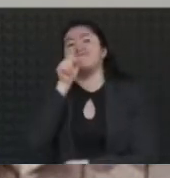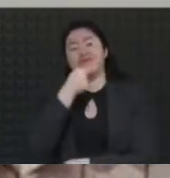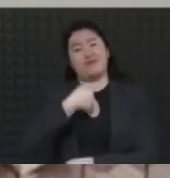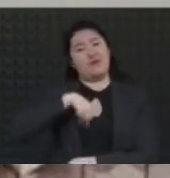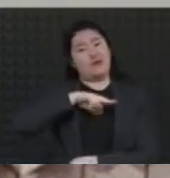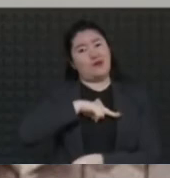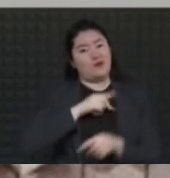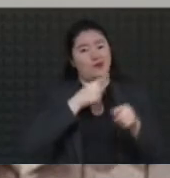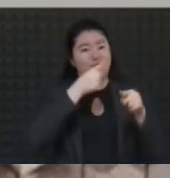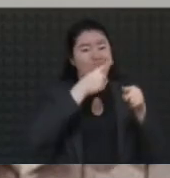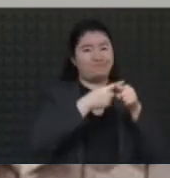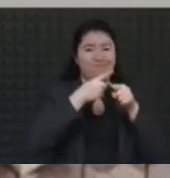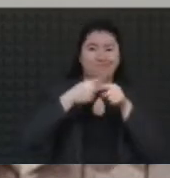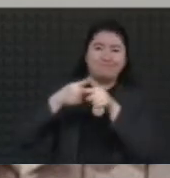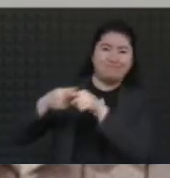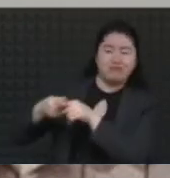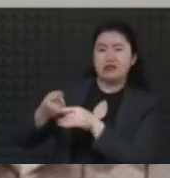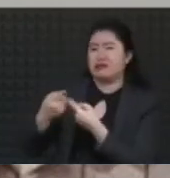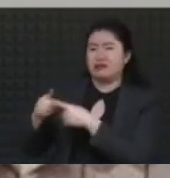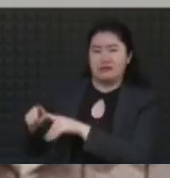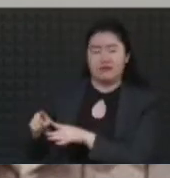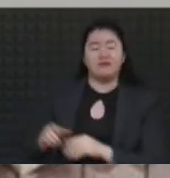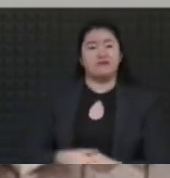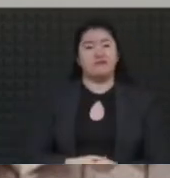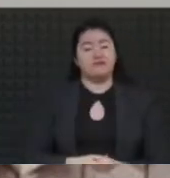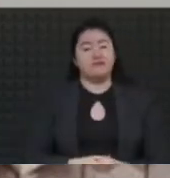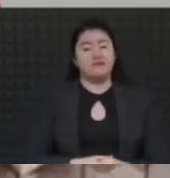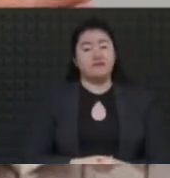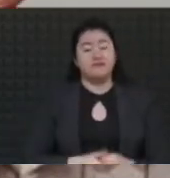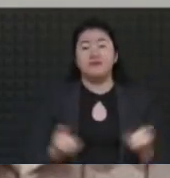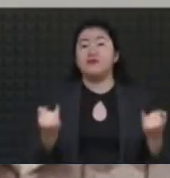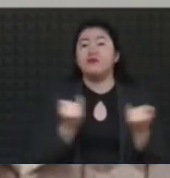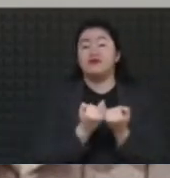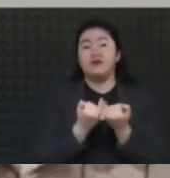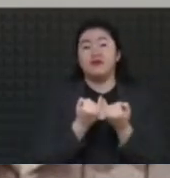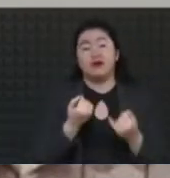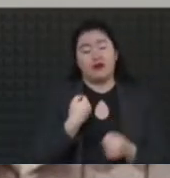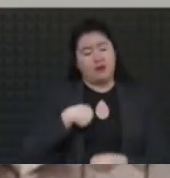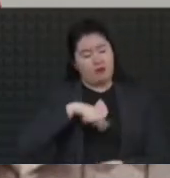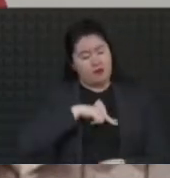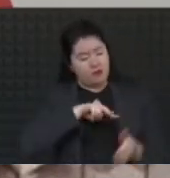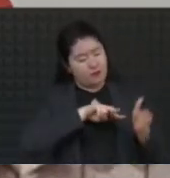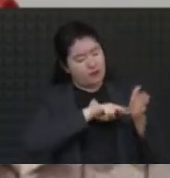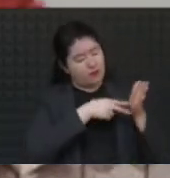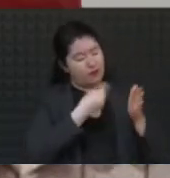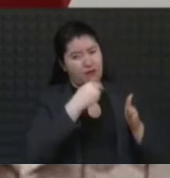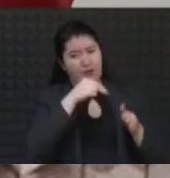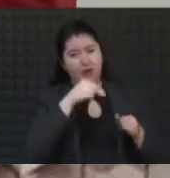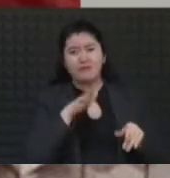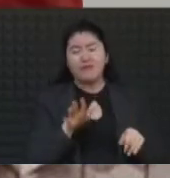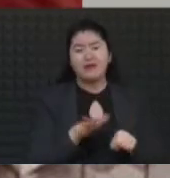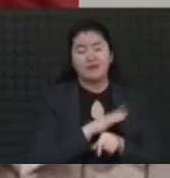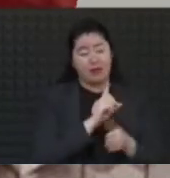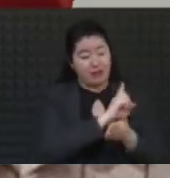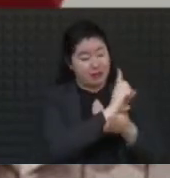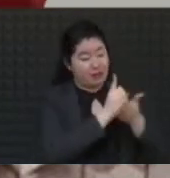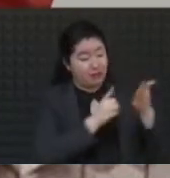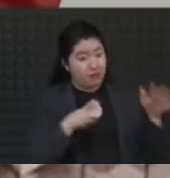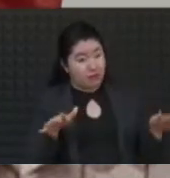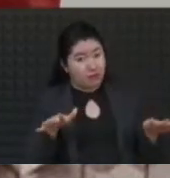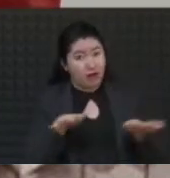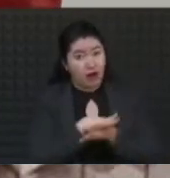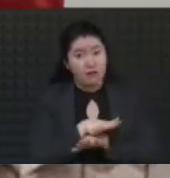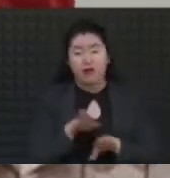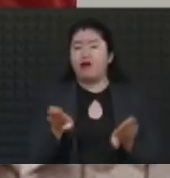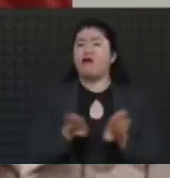además se cambia lo que denominamos los ingenieros criterio de diseño, es decir, que no sea una trave apoyada en